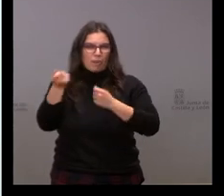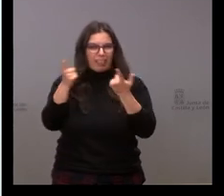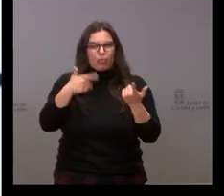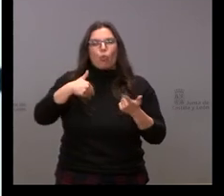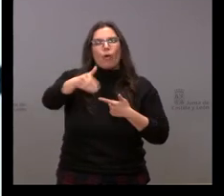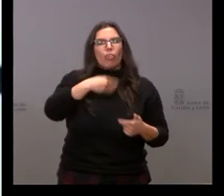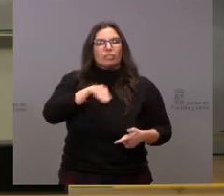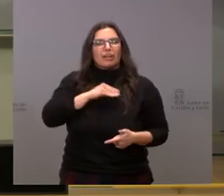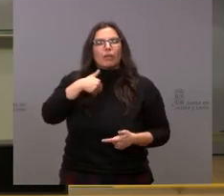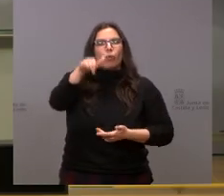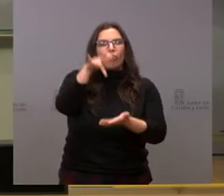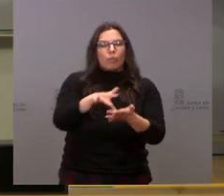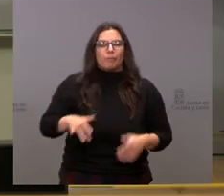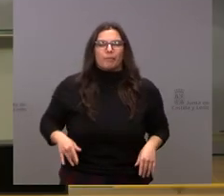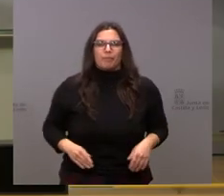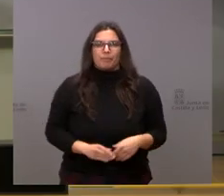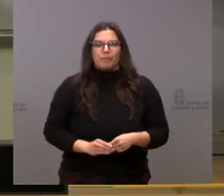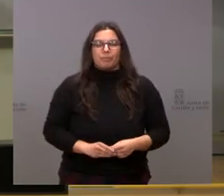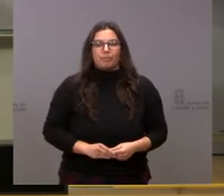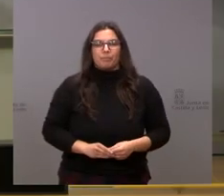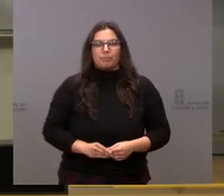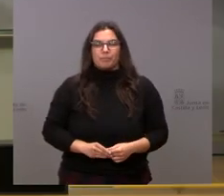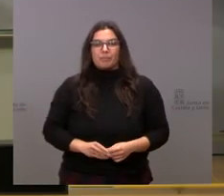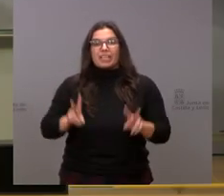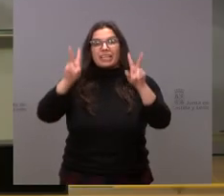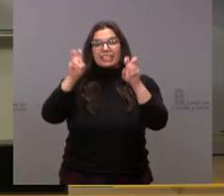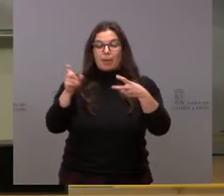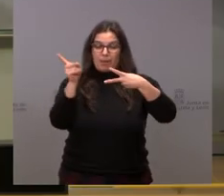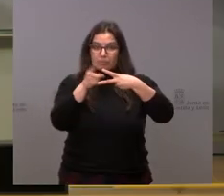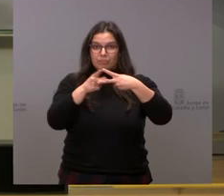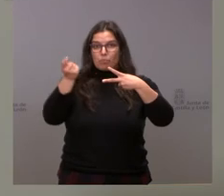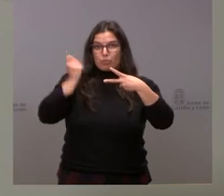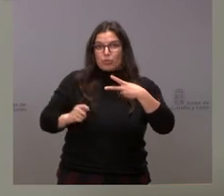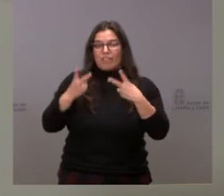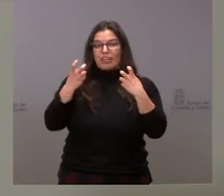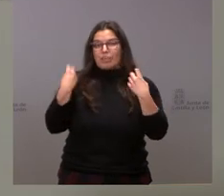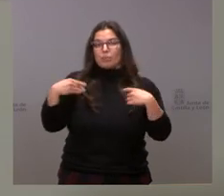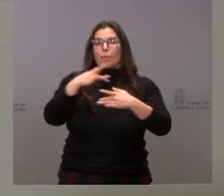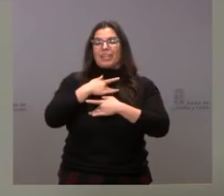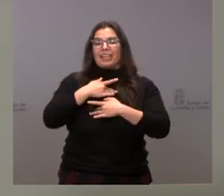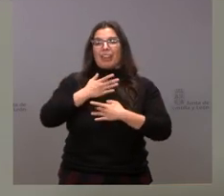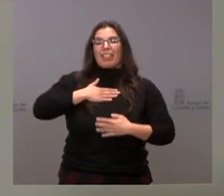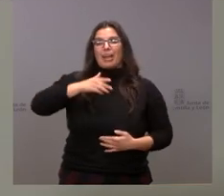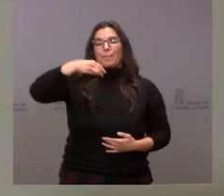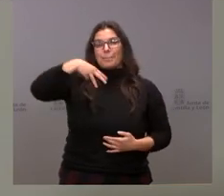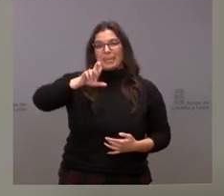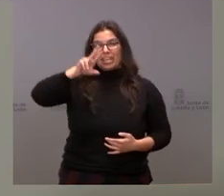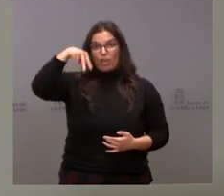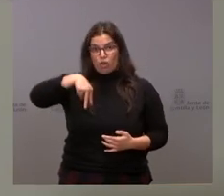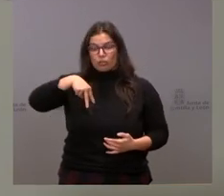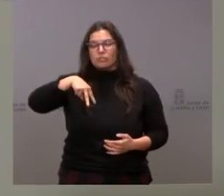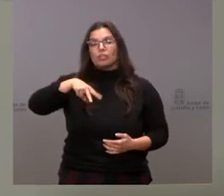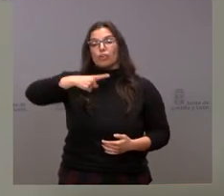que es bueno en cuanto al tema de una falta de personal en un hospital virgen del mirón desde la consejería